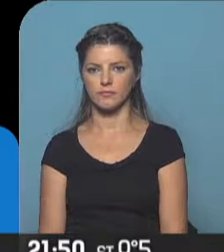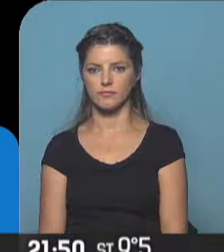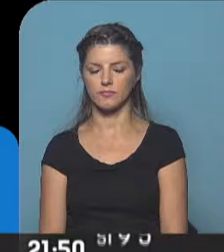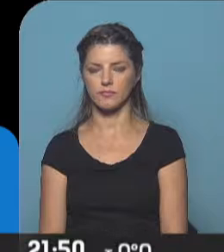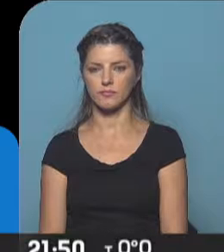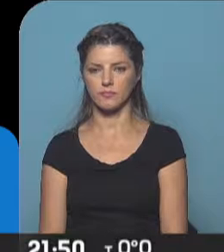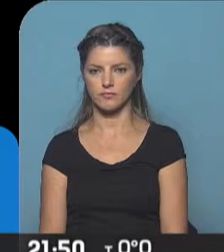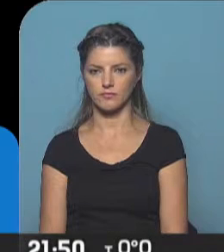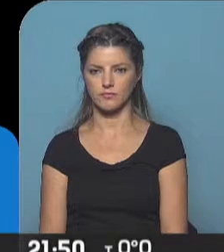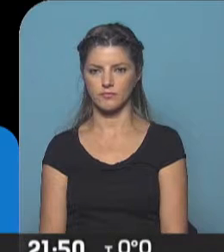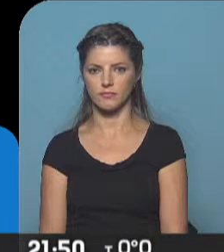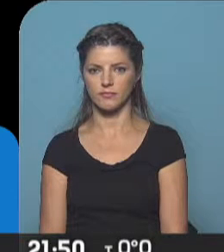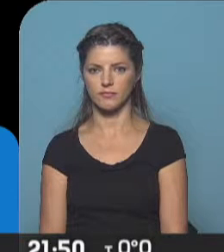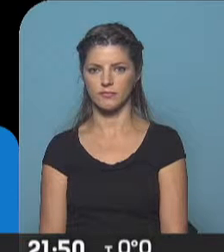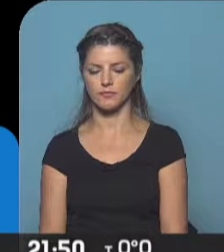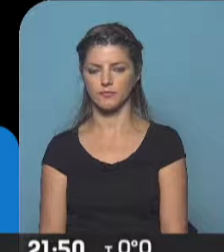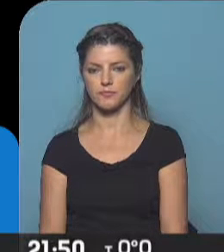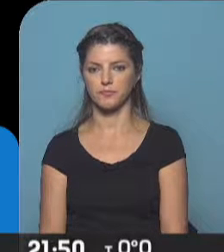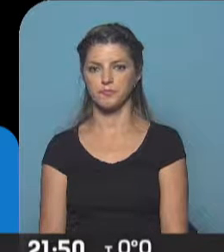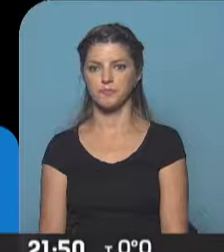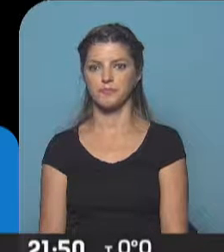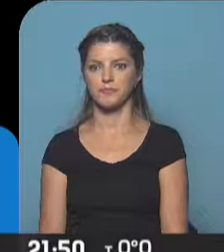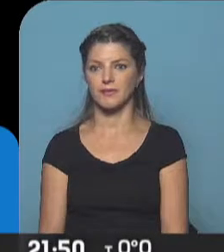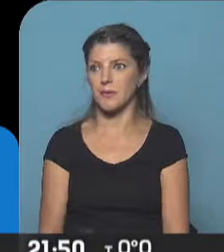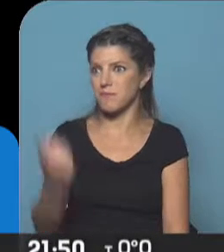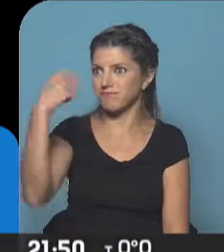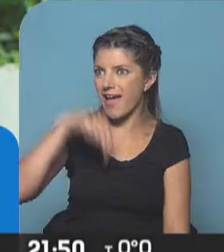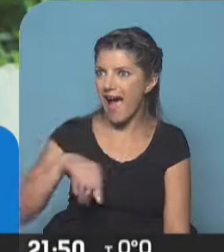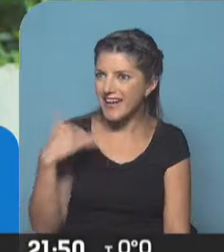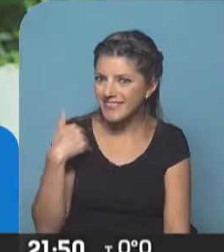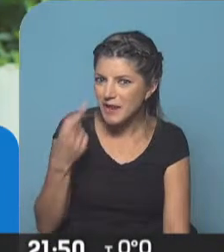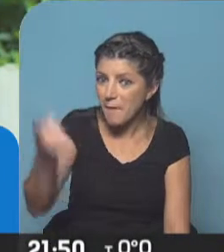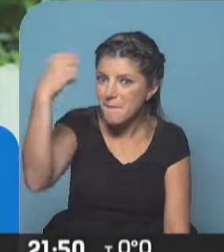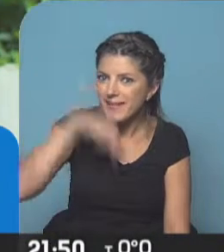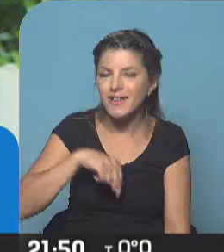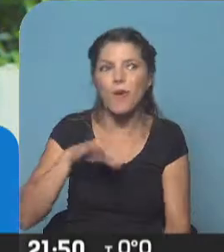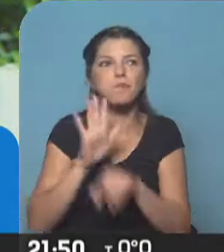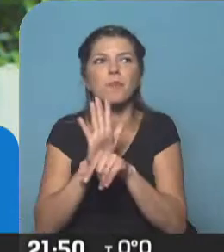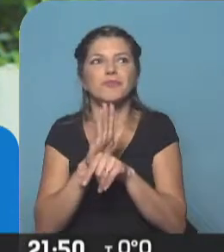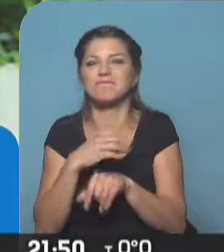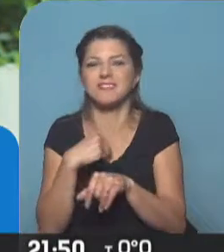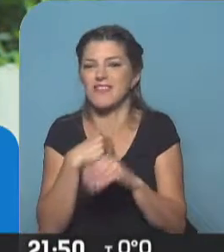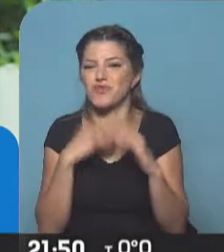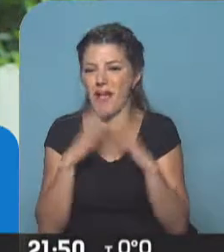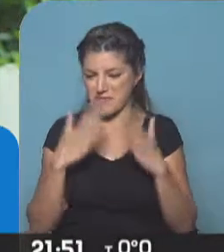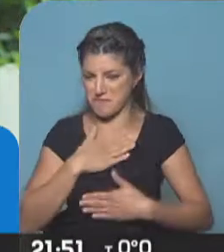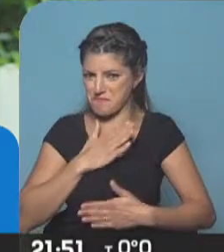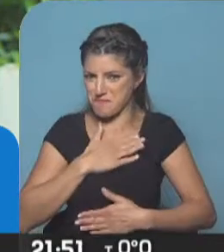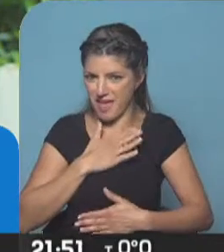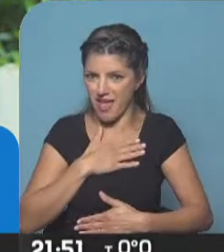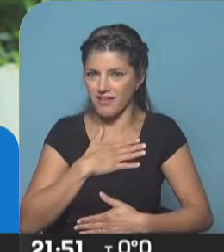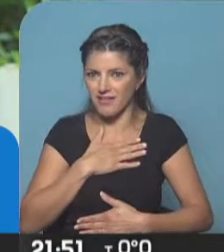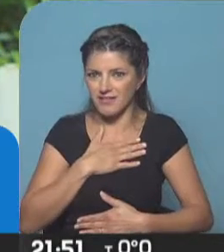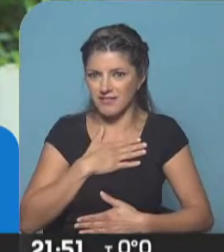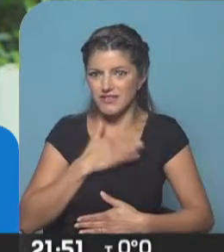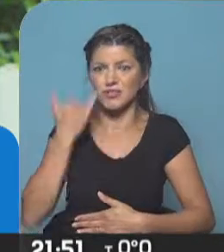no hay nada personal. Venir a la Argentina es, le confieso a ustedes, que como venir a mi casa, porque yo vengo a la Argentina desde el